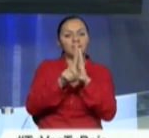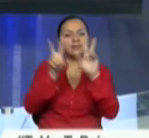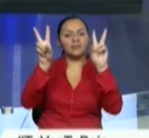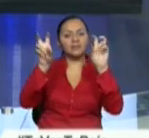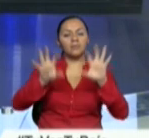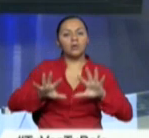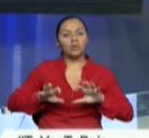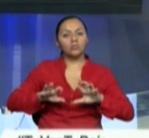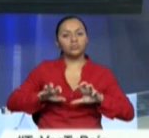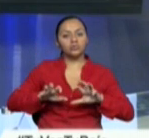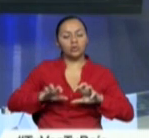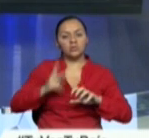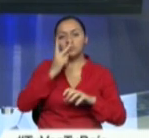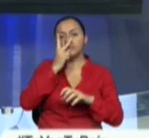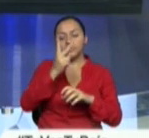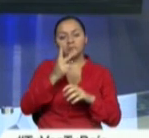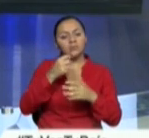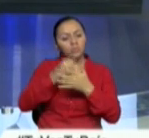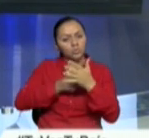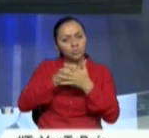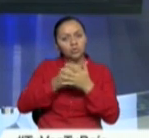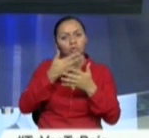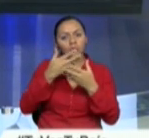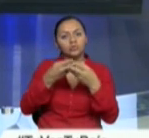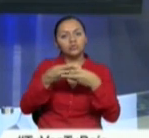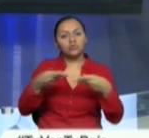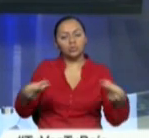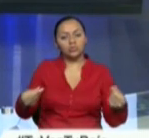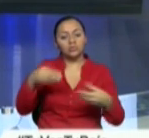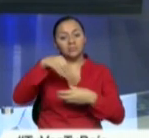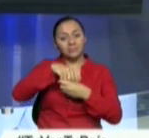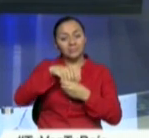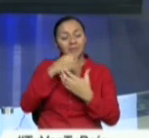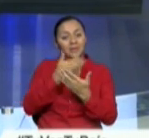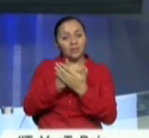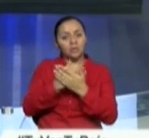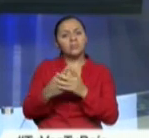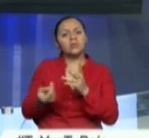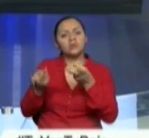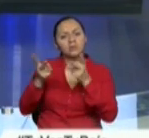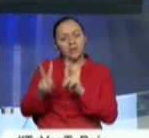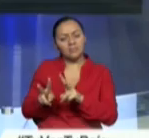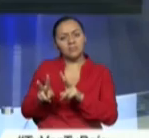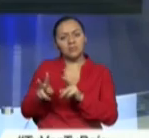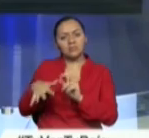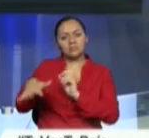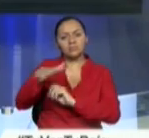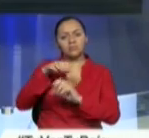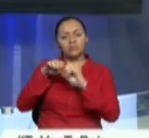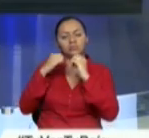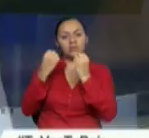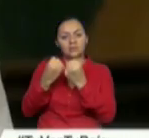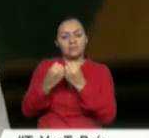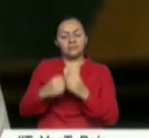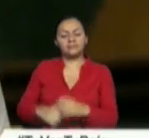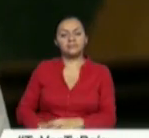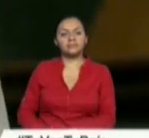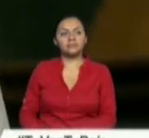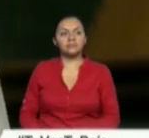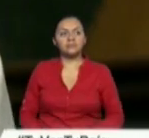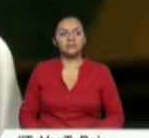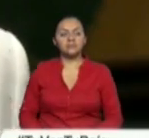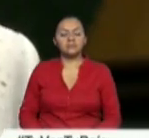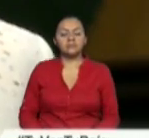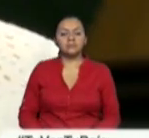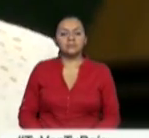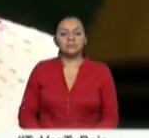el mismo Busca combatir este fenómeno no solo en el sistema económico sino en el ámbito social detrás de